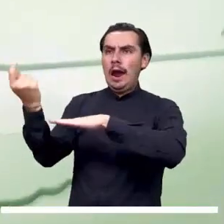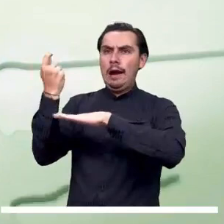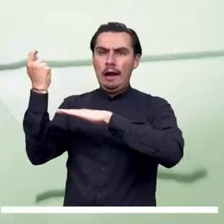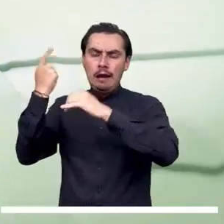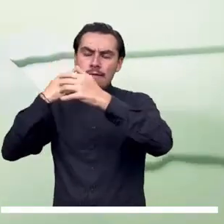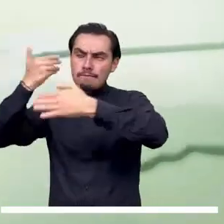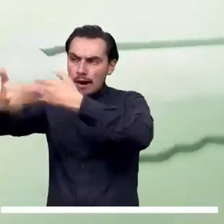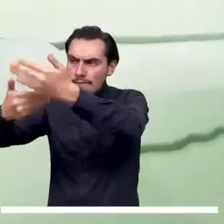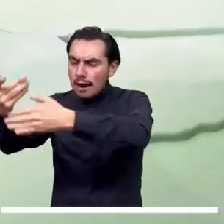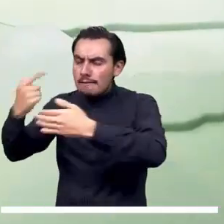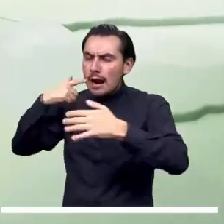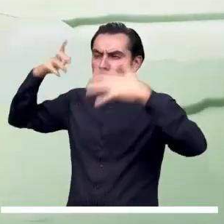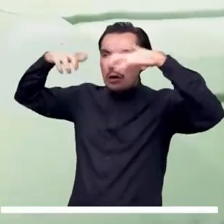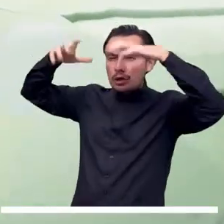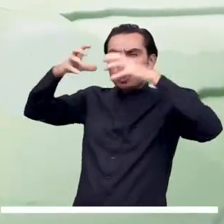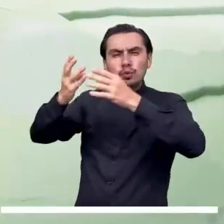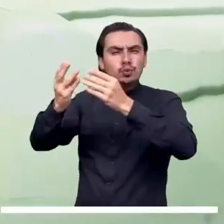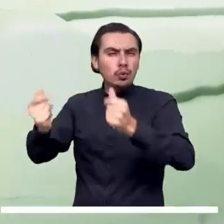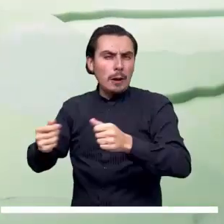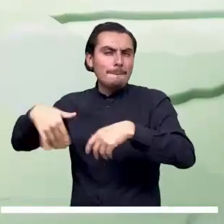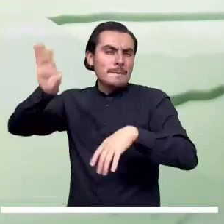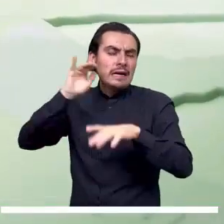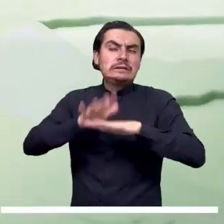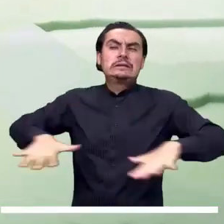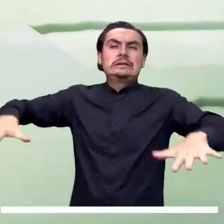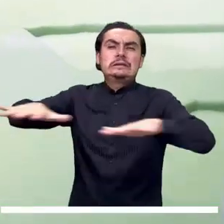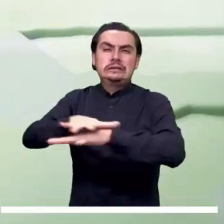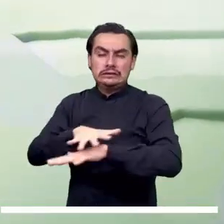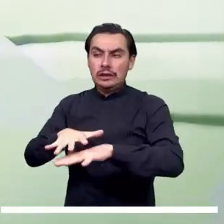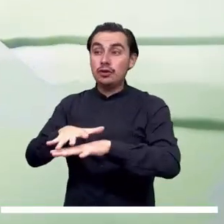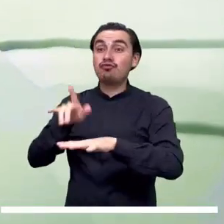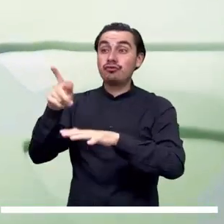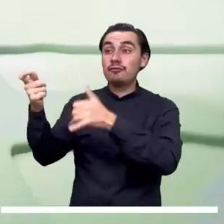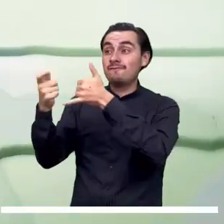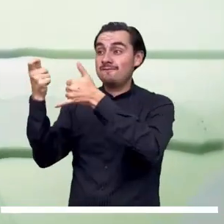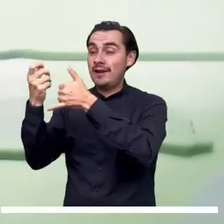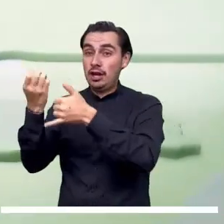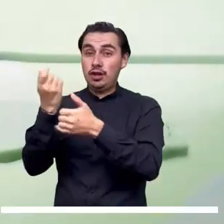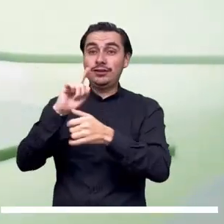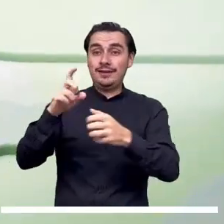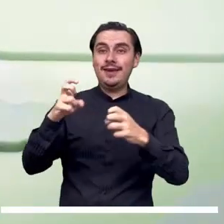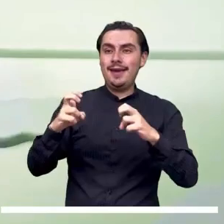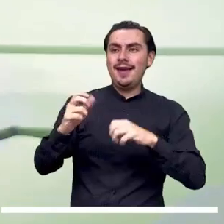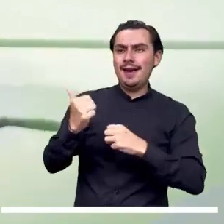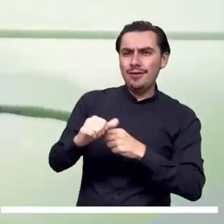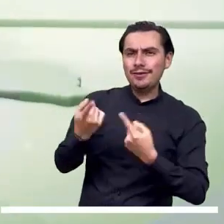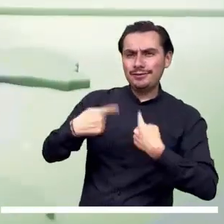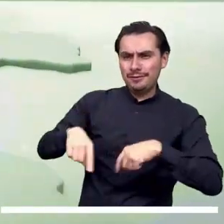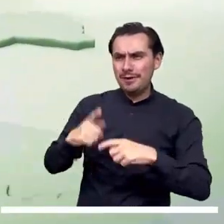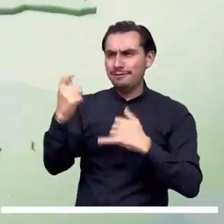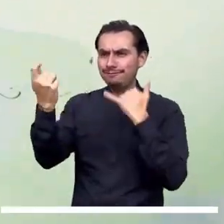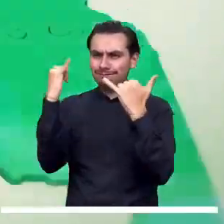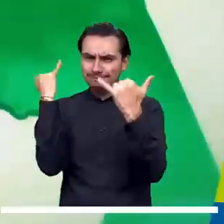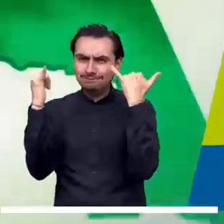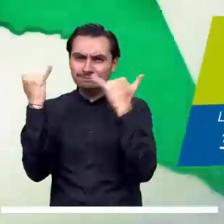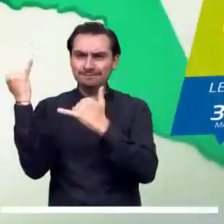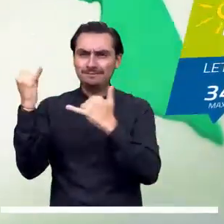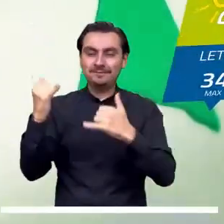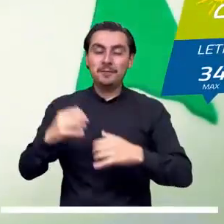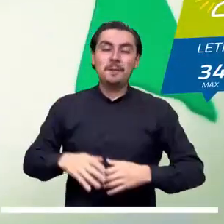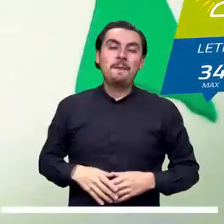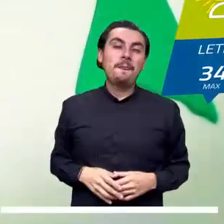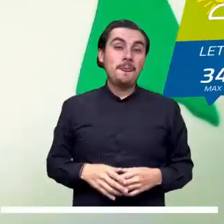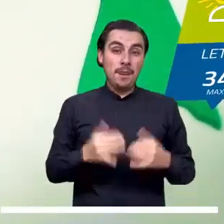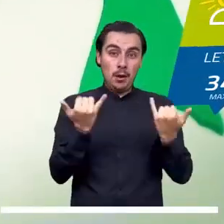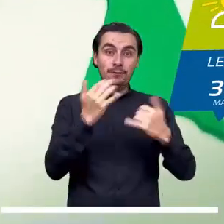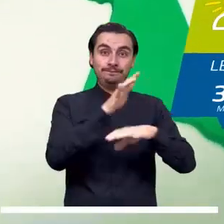predominarán las condiciones mayormente secas, sin embargo no se descartan chubascos en Arauca y Casanare. Al sur del país, la